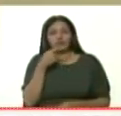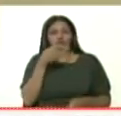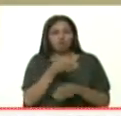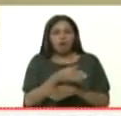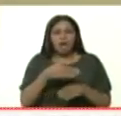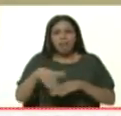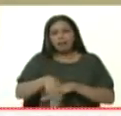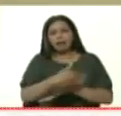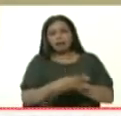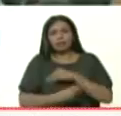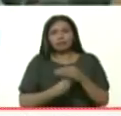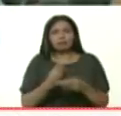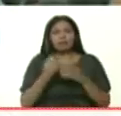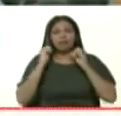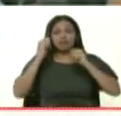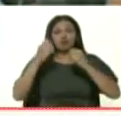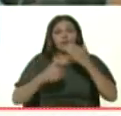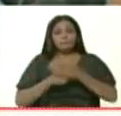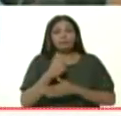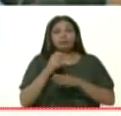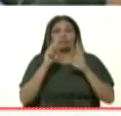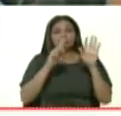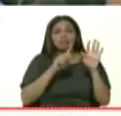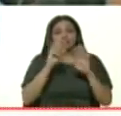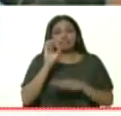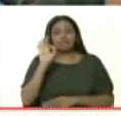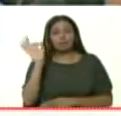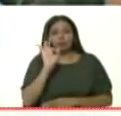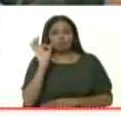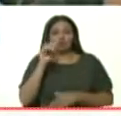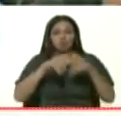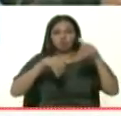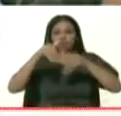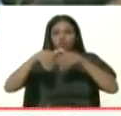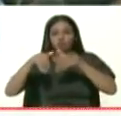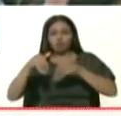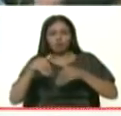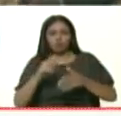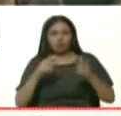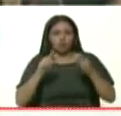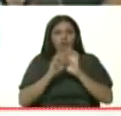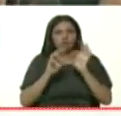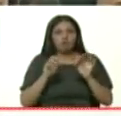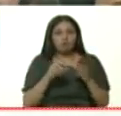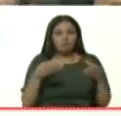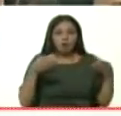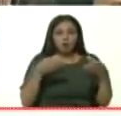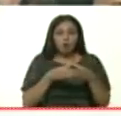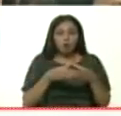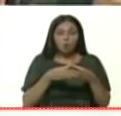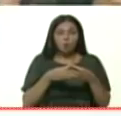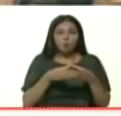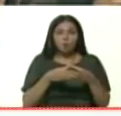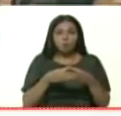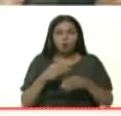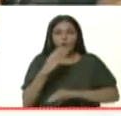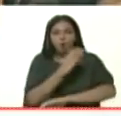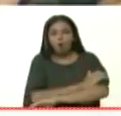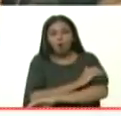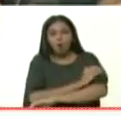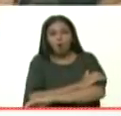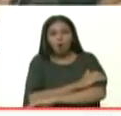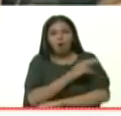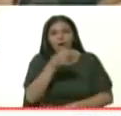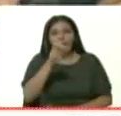calle y ganó con más del 60% de los votos a un caudillo opositor llamado